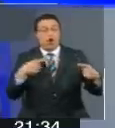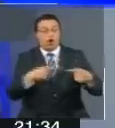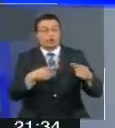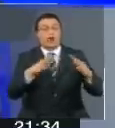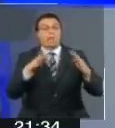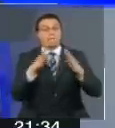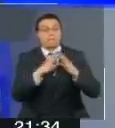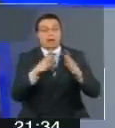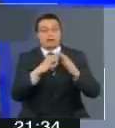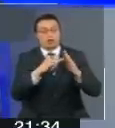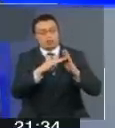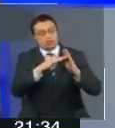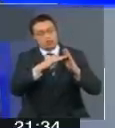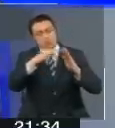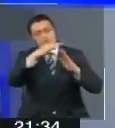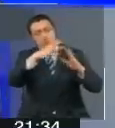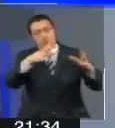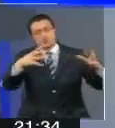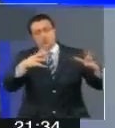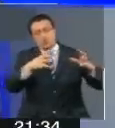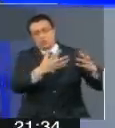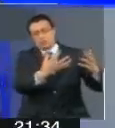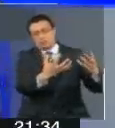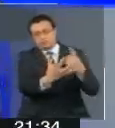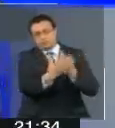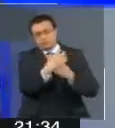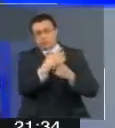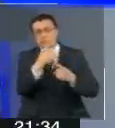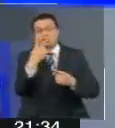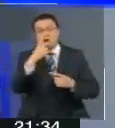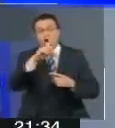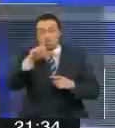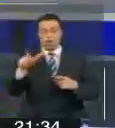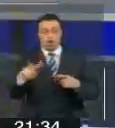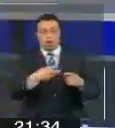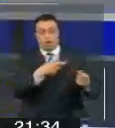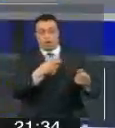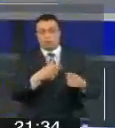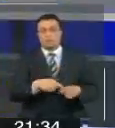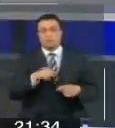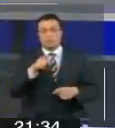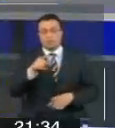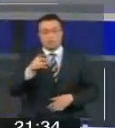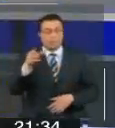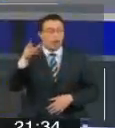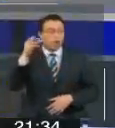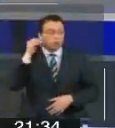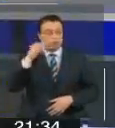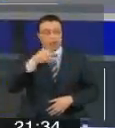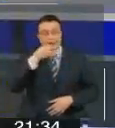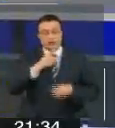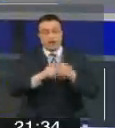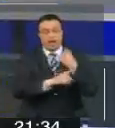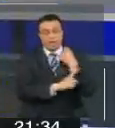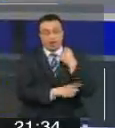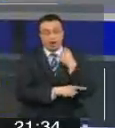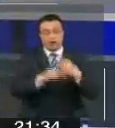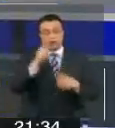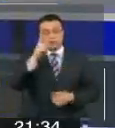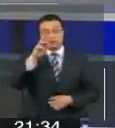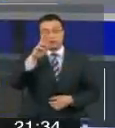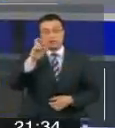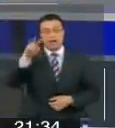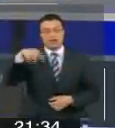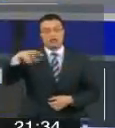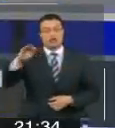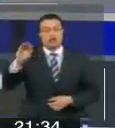militares muy superiores durante 2 horas. Cuando usted escucha decir al abogado Krasnov, le voy a